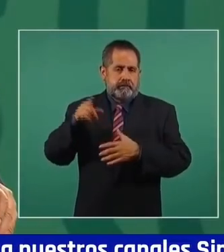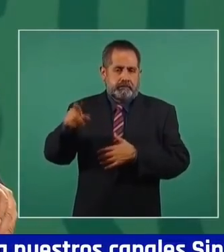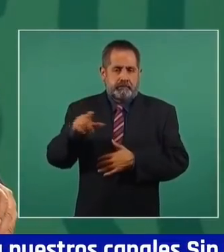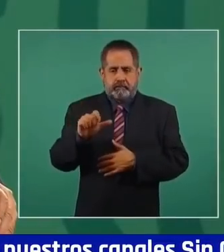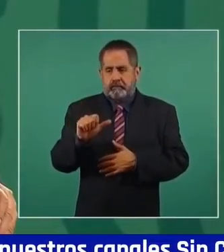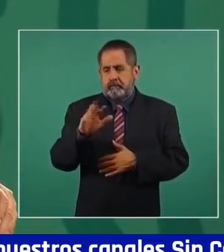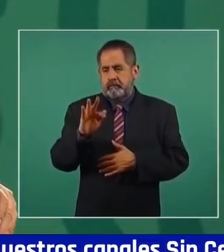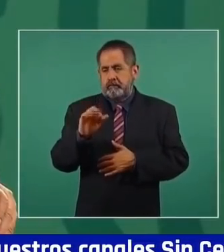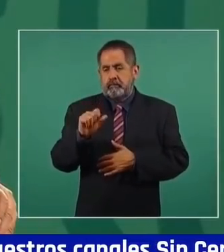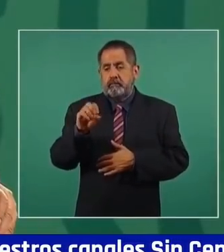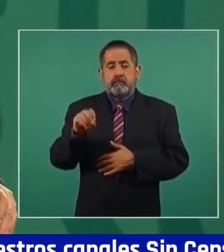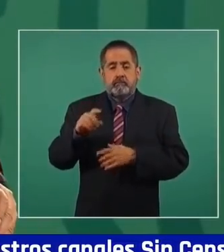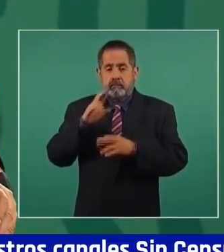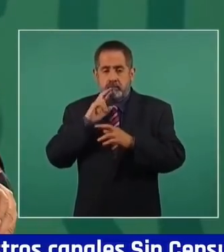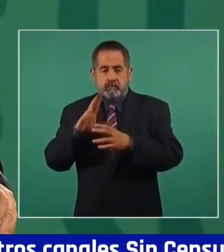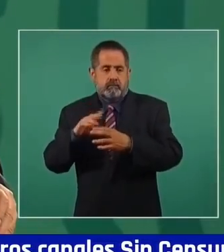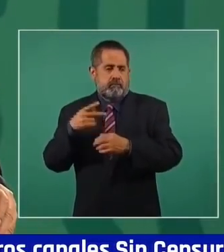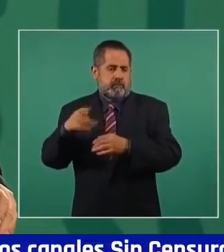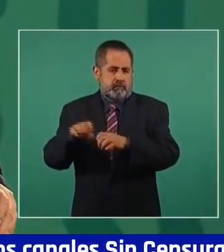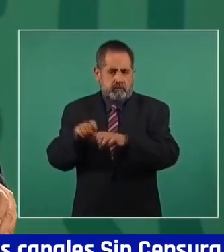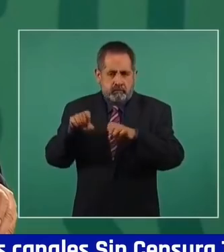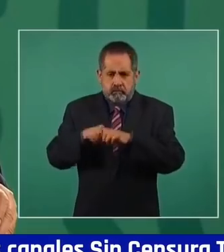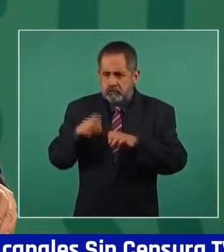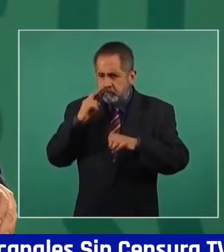Alfonso tiene un equipo.